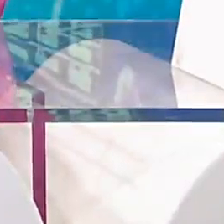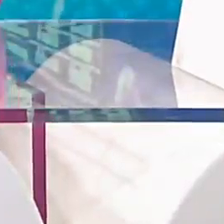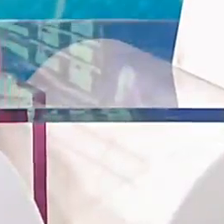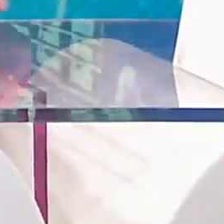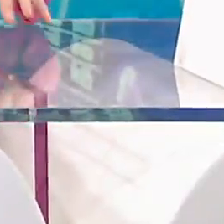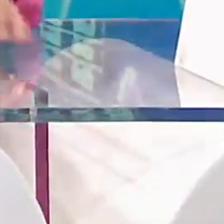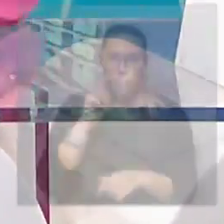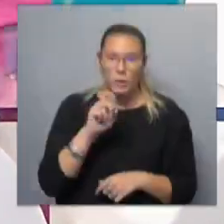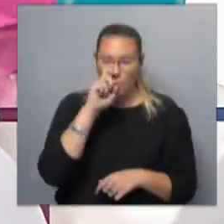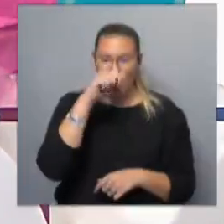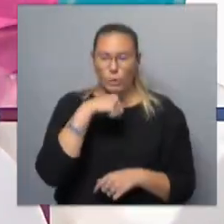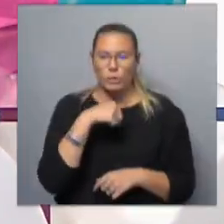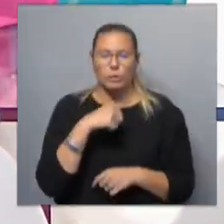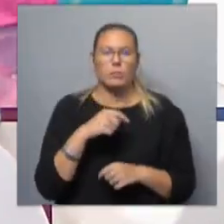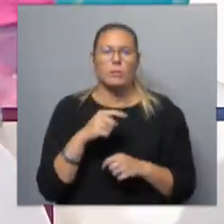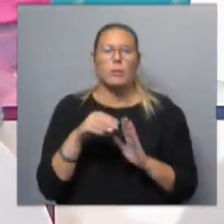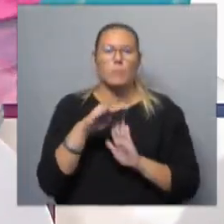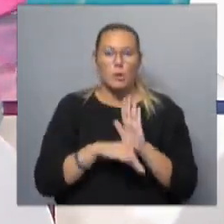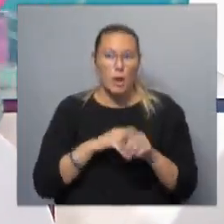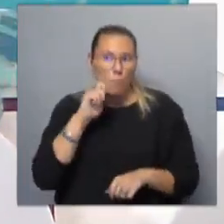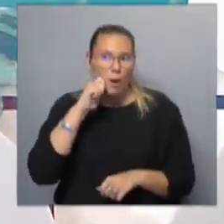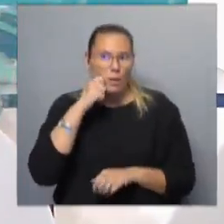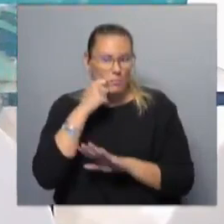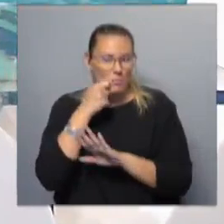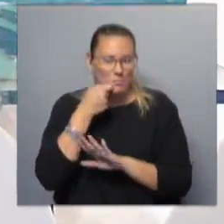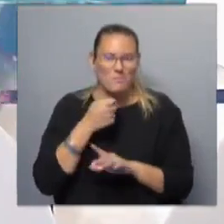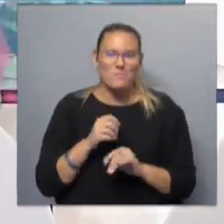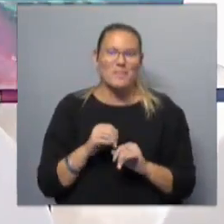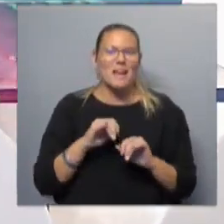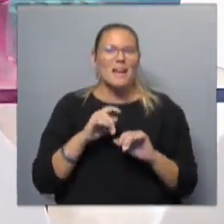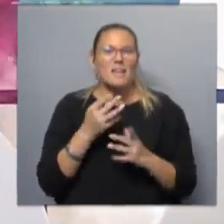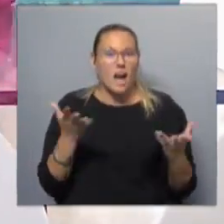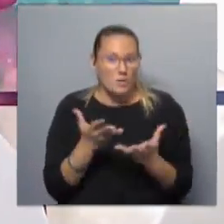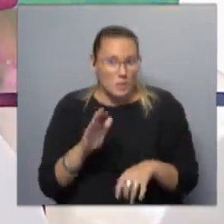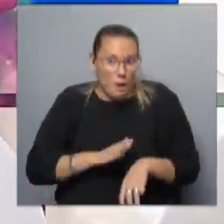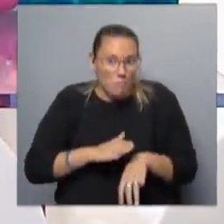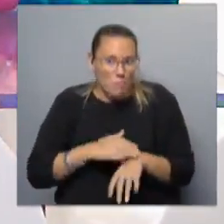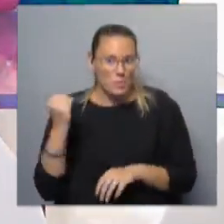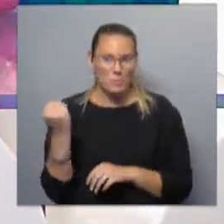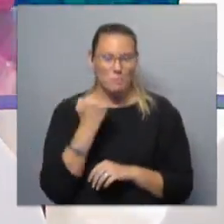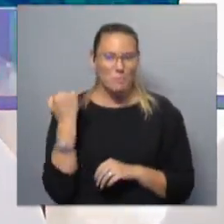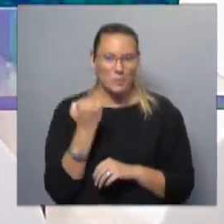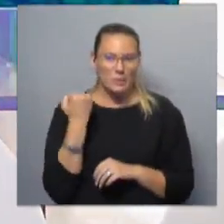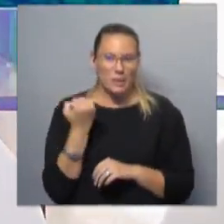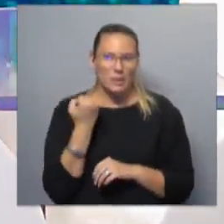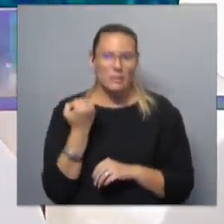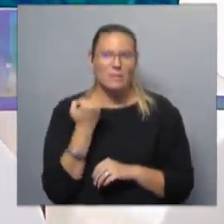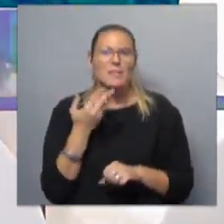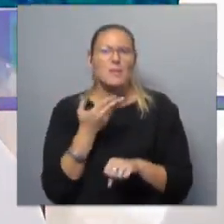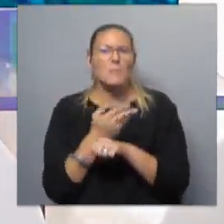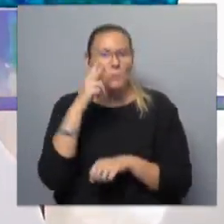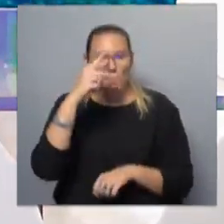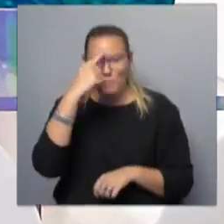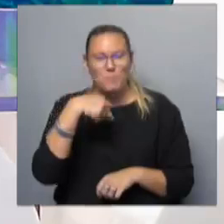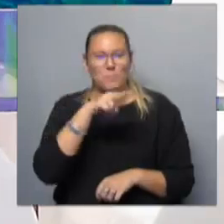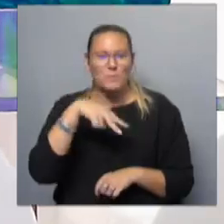Seguimos en Mirá Montevideo. Qué lindo viene este programa. Ay, no me digas. Gran momento, gran. Por favor, tuvimos Museo de Historia del